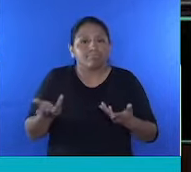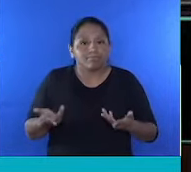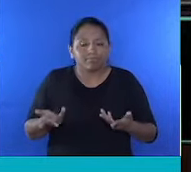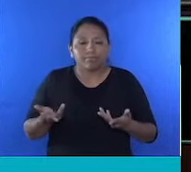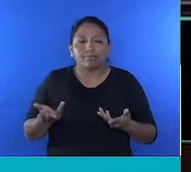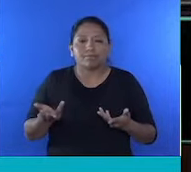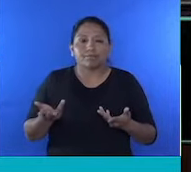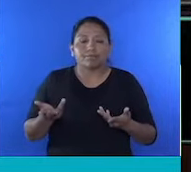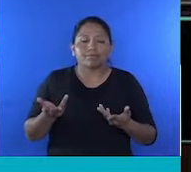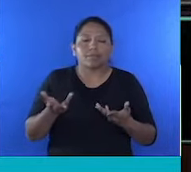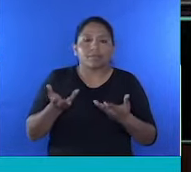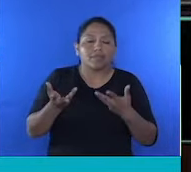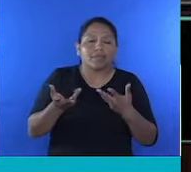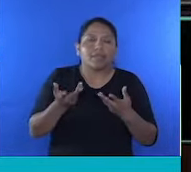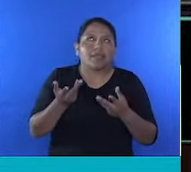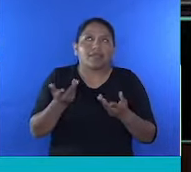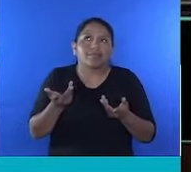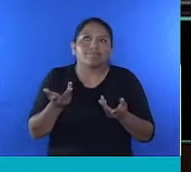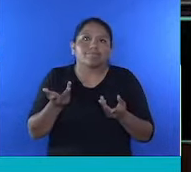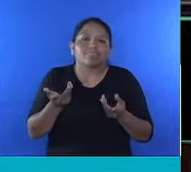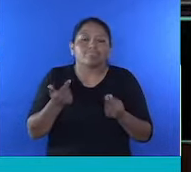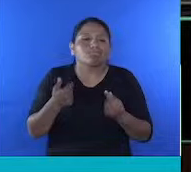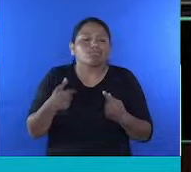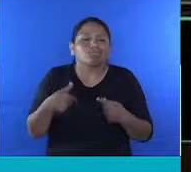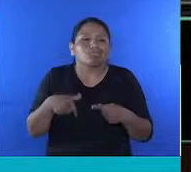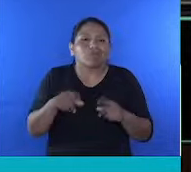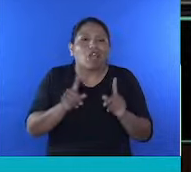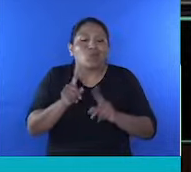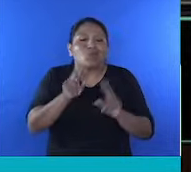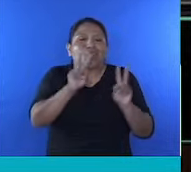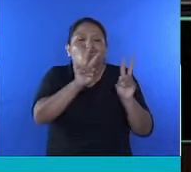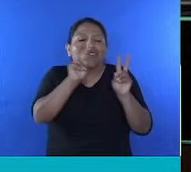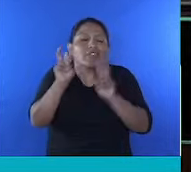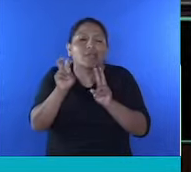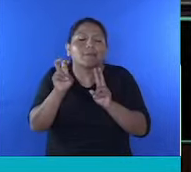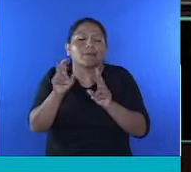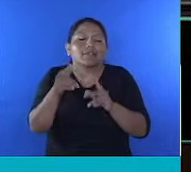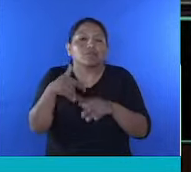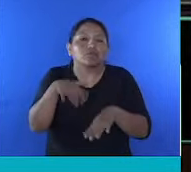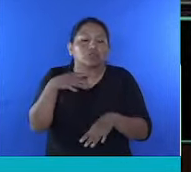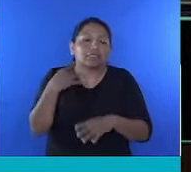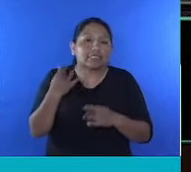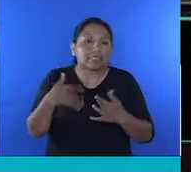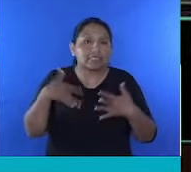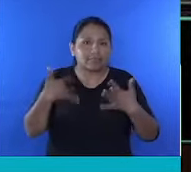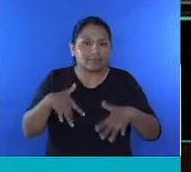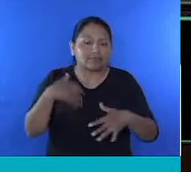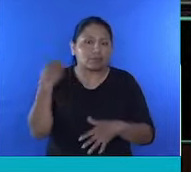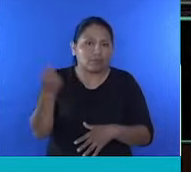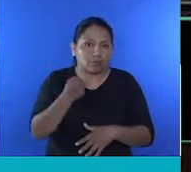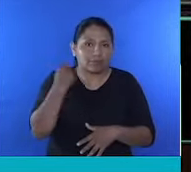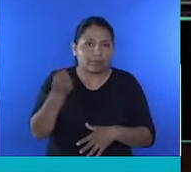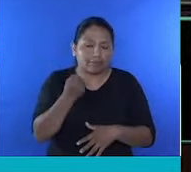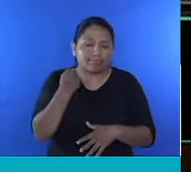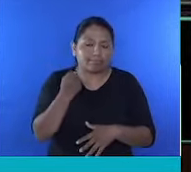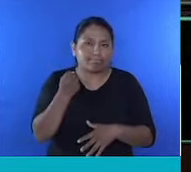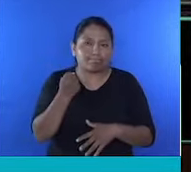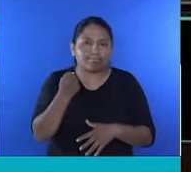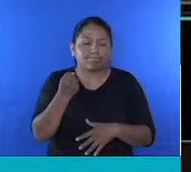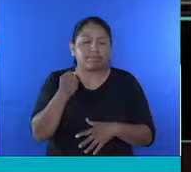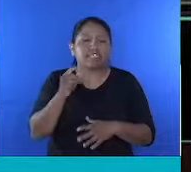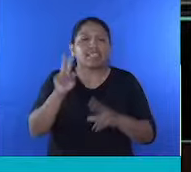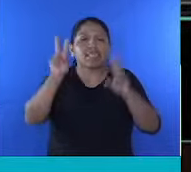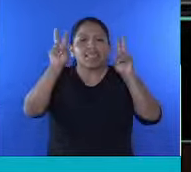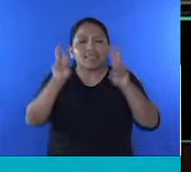tomado algunos temas muy muy urticantes y me quiero referir fundamentalmente